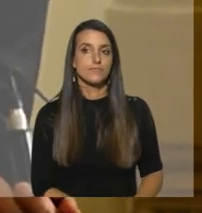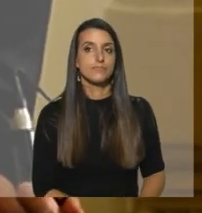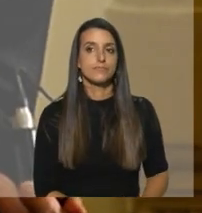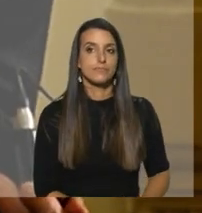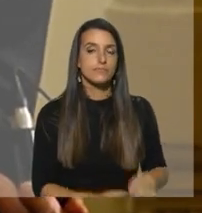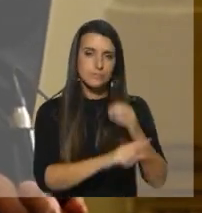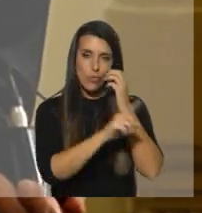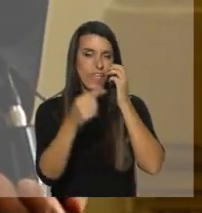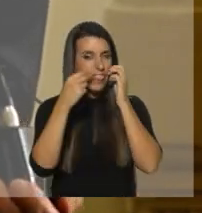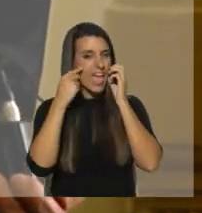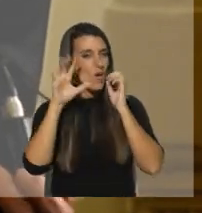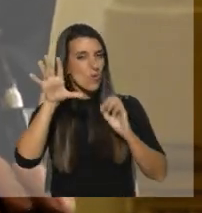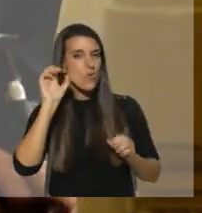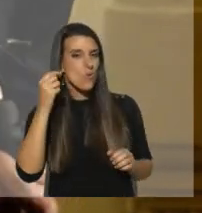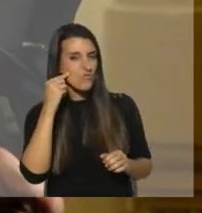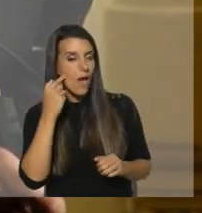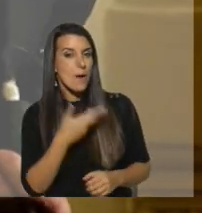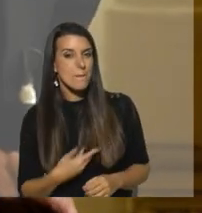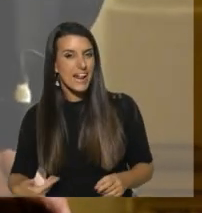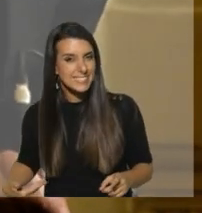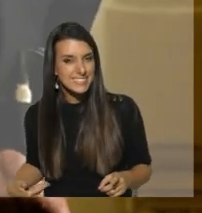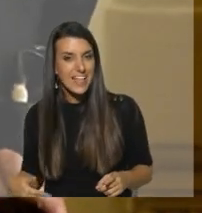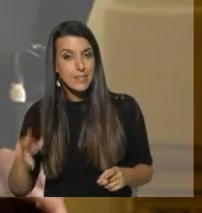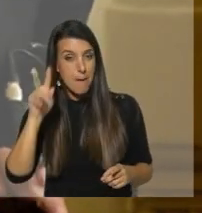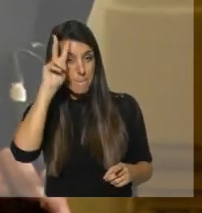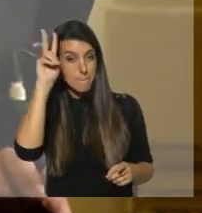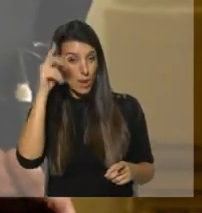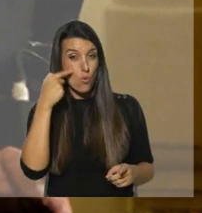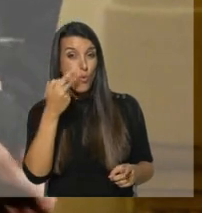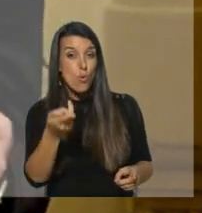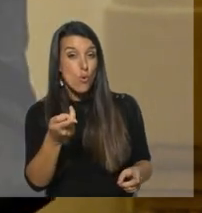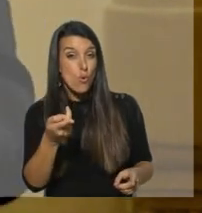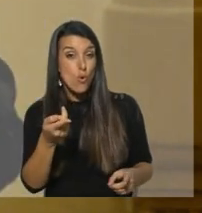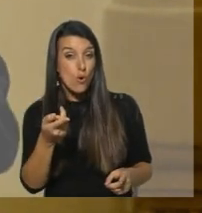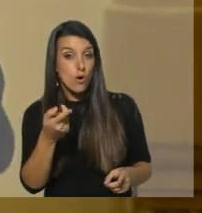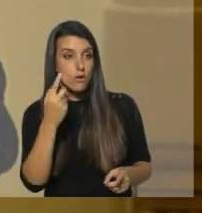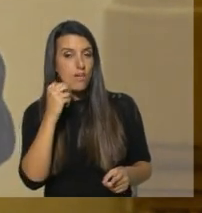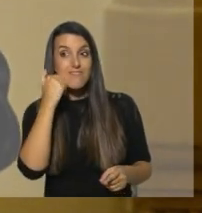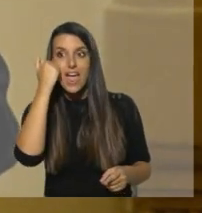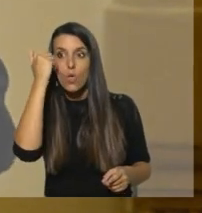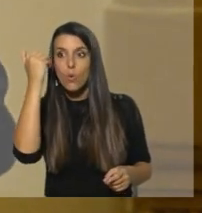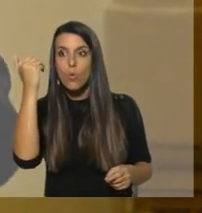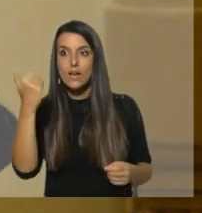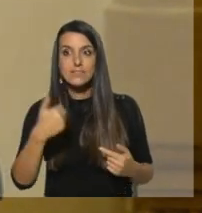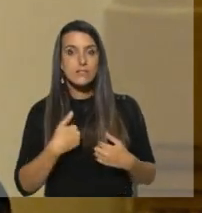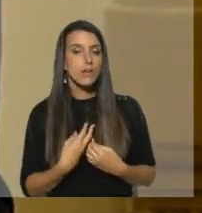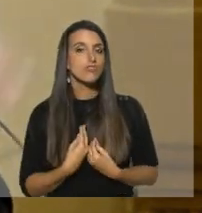¿Han escuchado ustedes al presidente del Perú? ¿Han sentido la vergüenza que he sentido